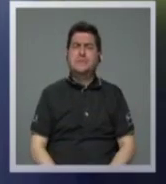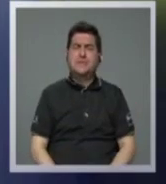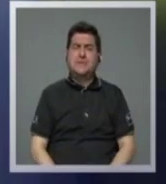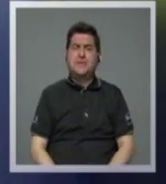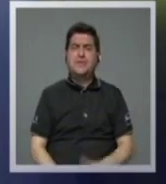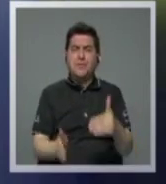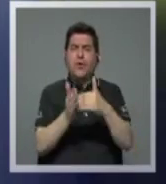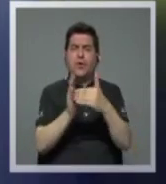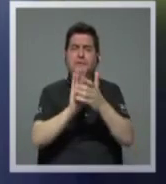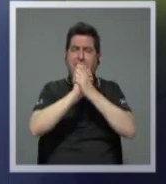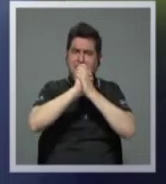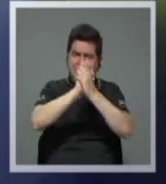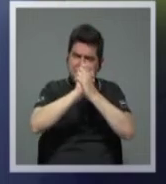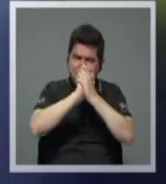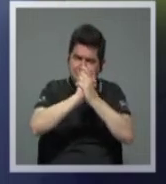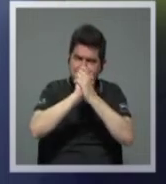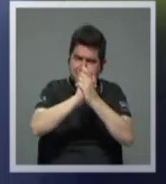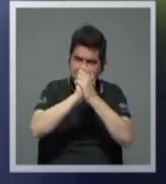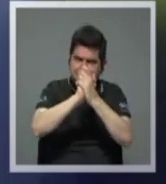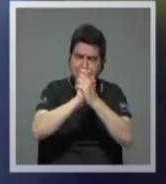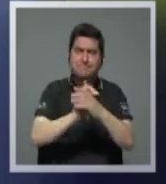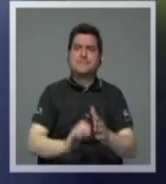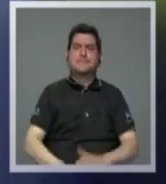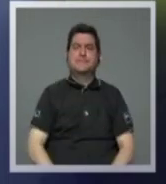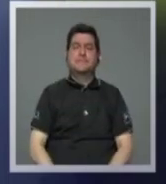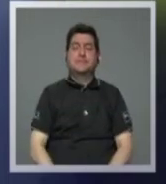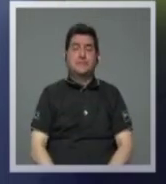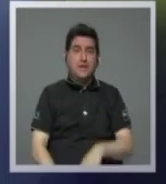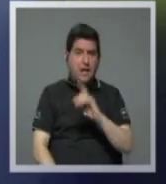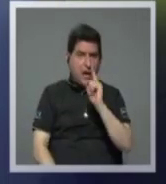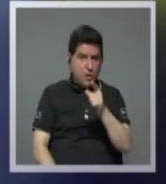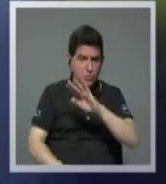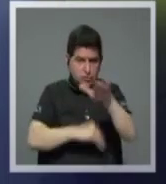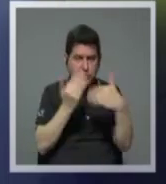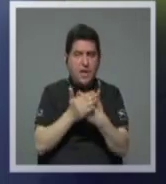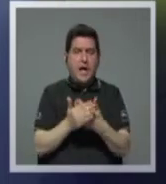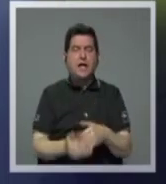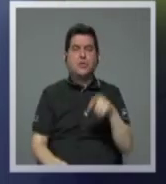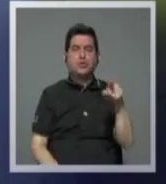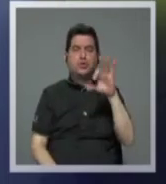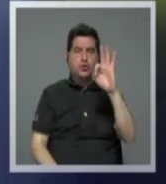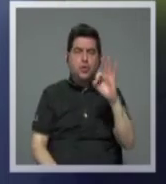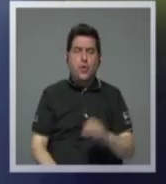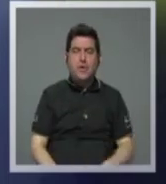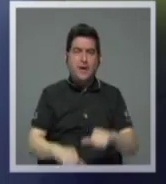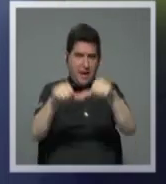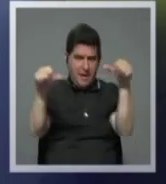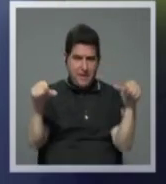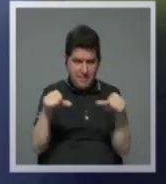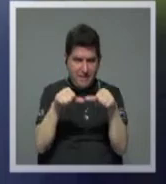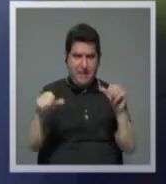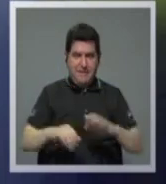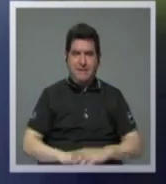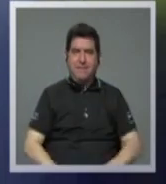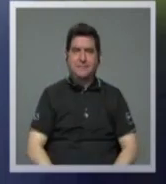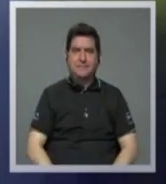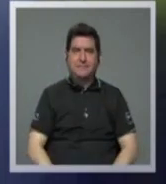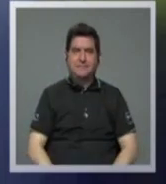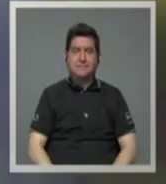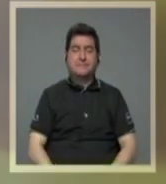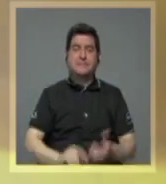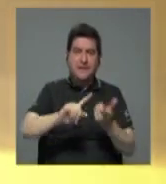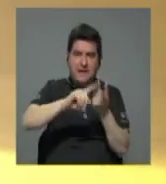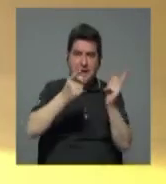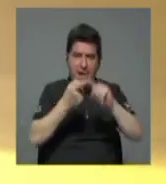vuelvo a felicitarlos. En usted a toda la zona, en usted a todo el sector, y a las